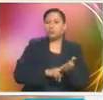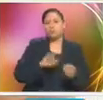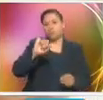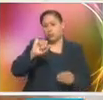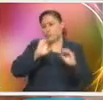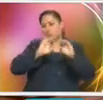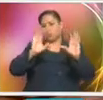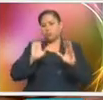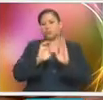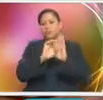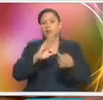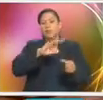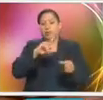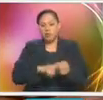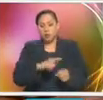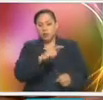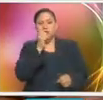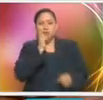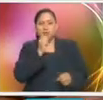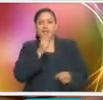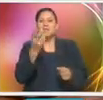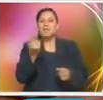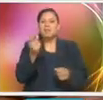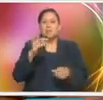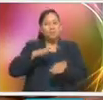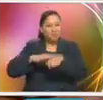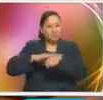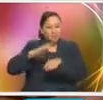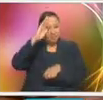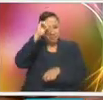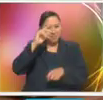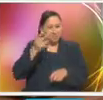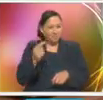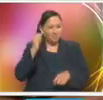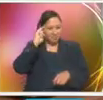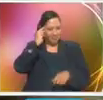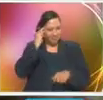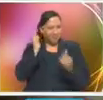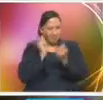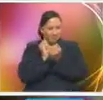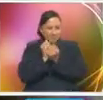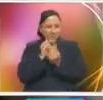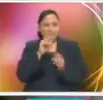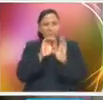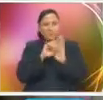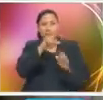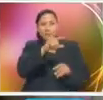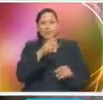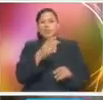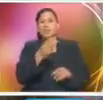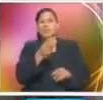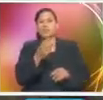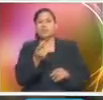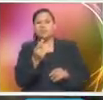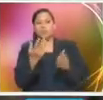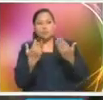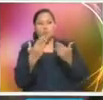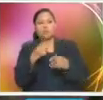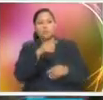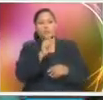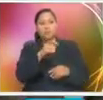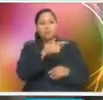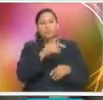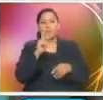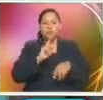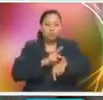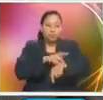como todos pues los animalitos, por ejemplo, los cholosquinkles, te recuerdas que trajimos y platicamos, ¿no? En este caso, pues bueno, la ausencia de pelaje hace que tengan la